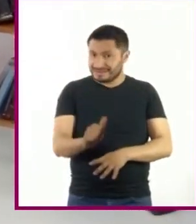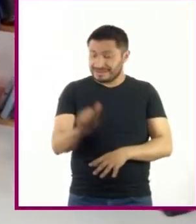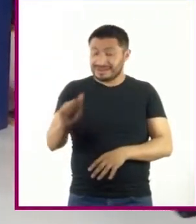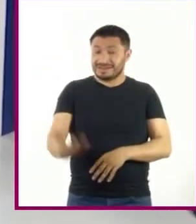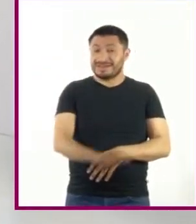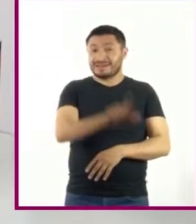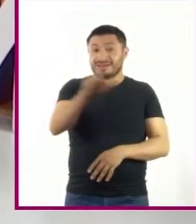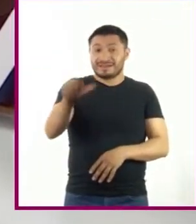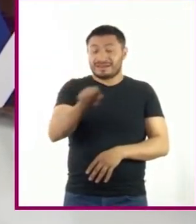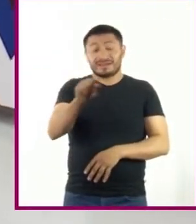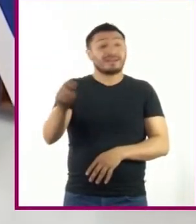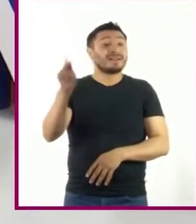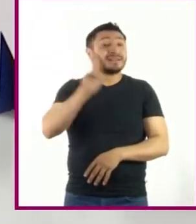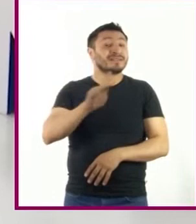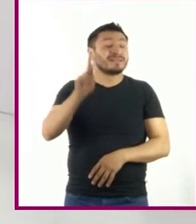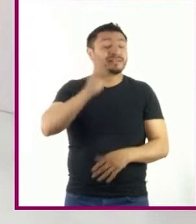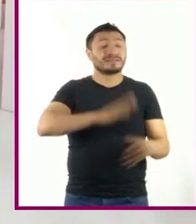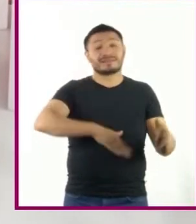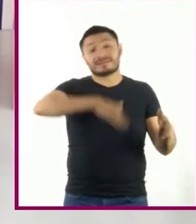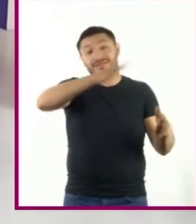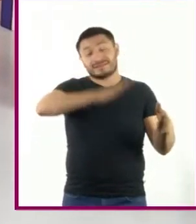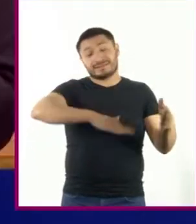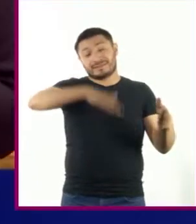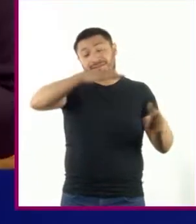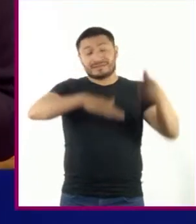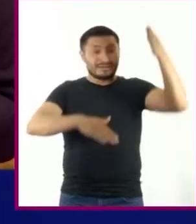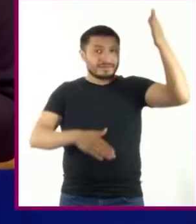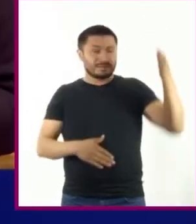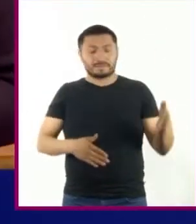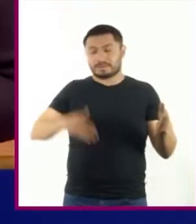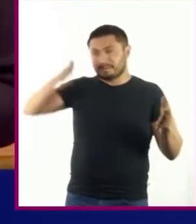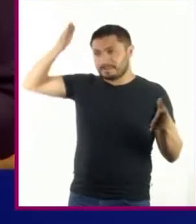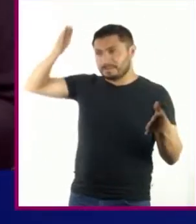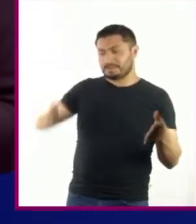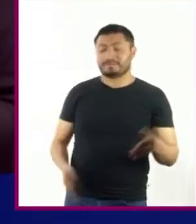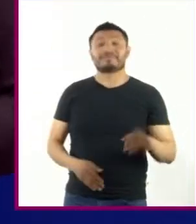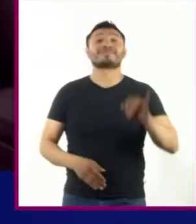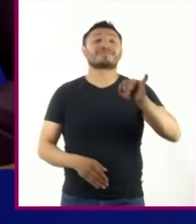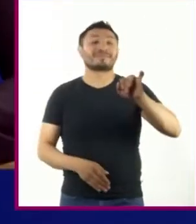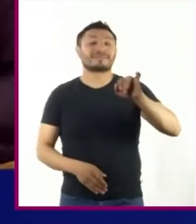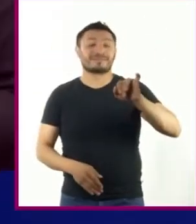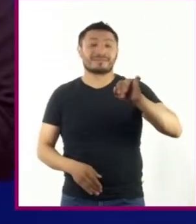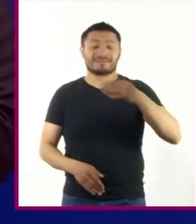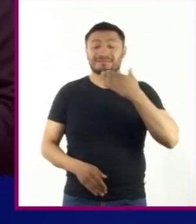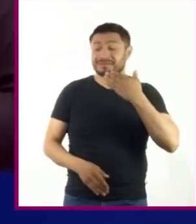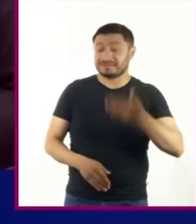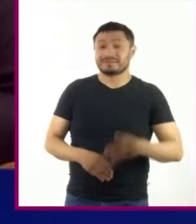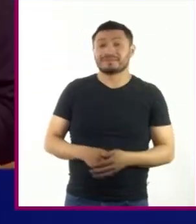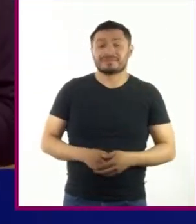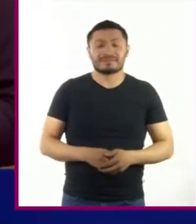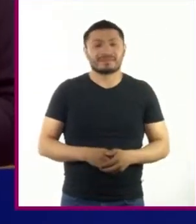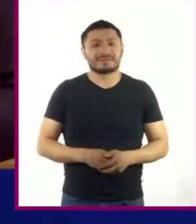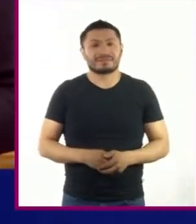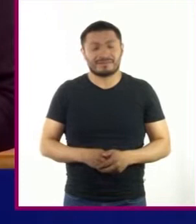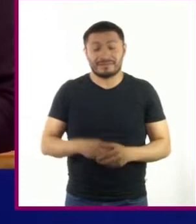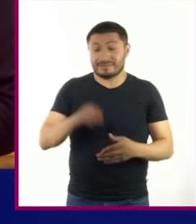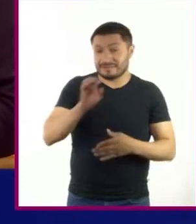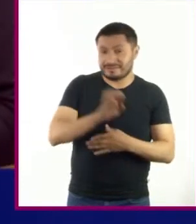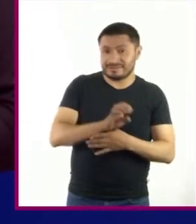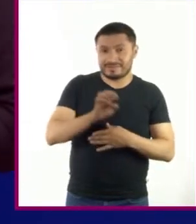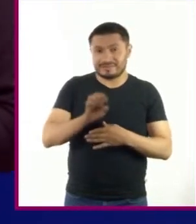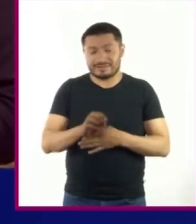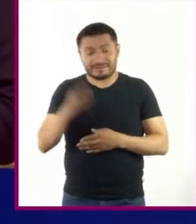luego vemos si hay que pintar las paredes. Algo así, es un buen símil. ¿Cómo haríamos entonces